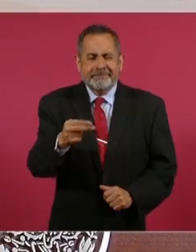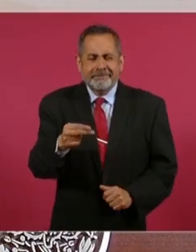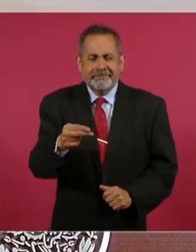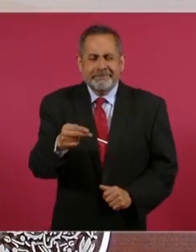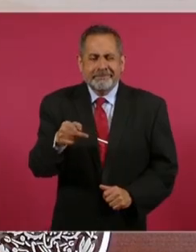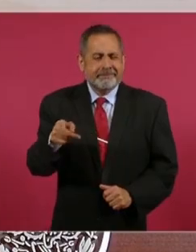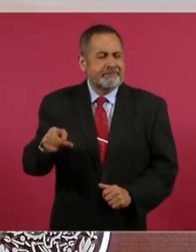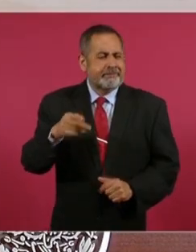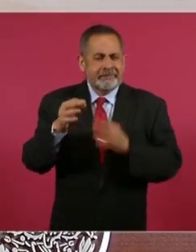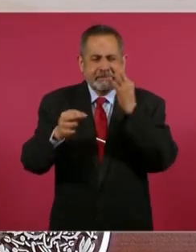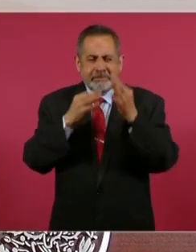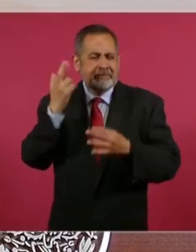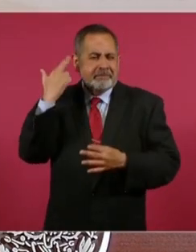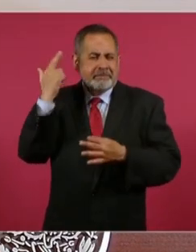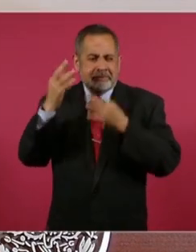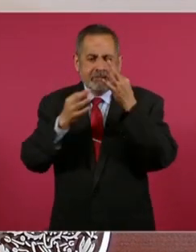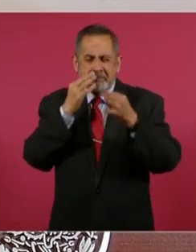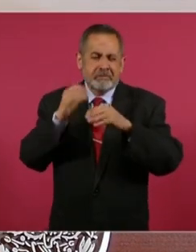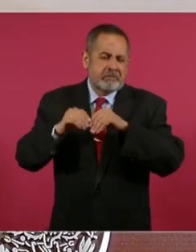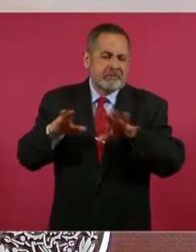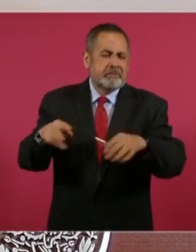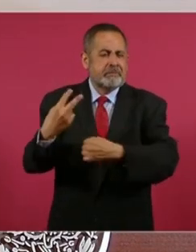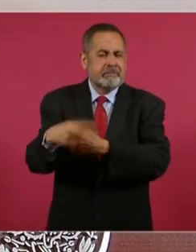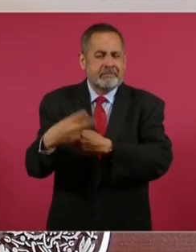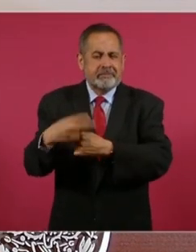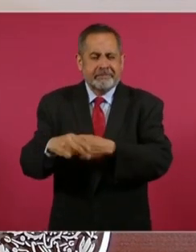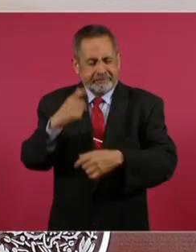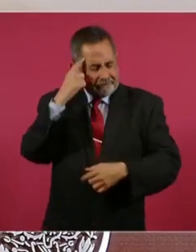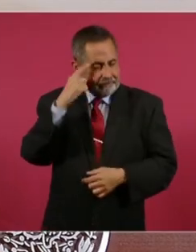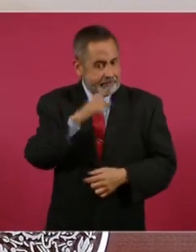Que tiene su programa de radio y de televisión.